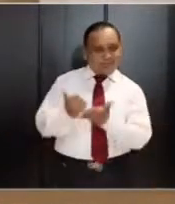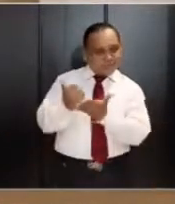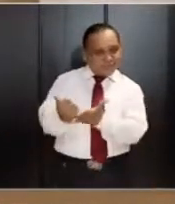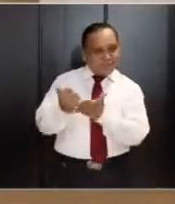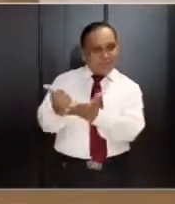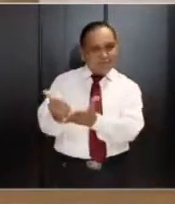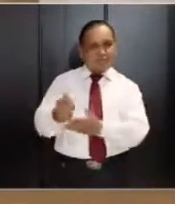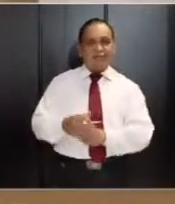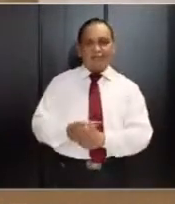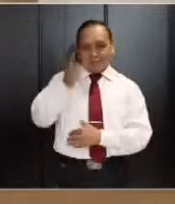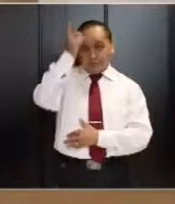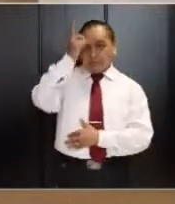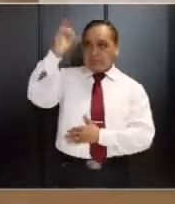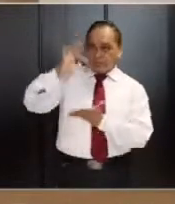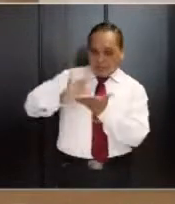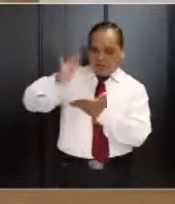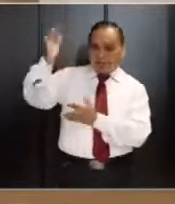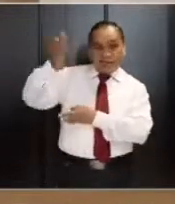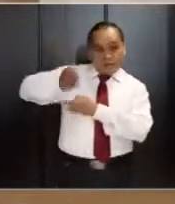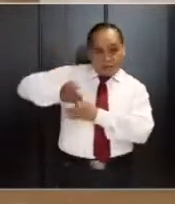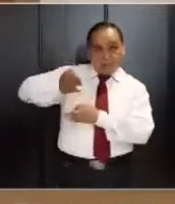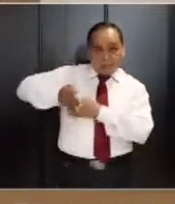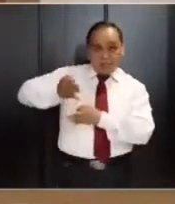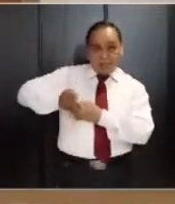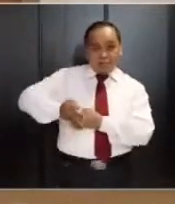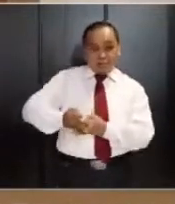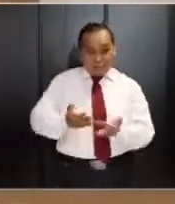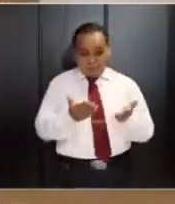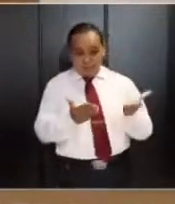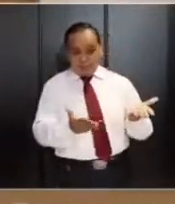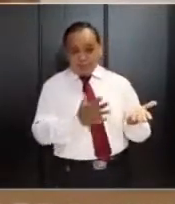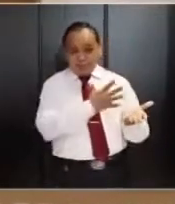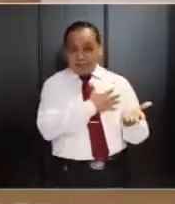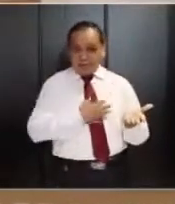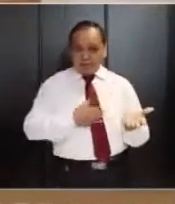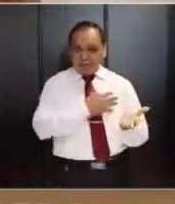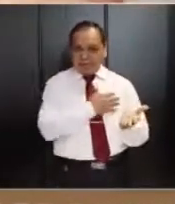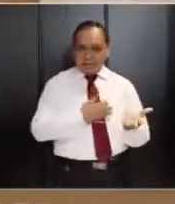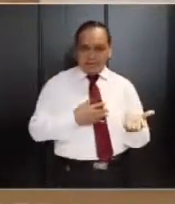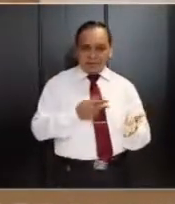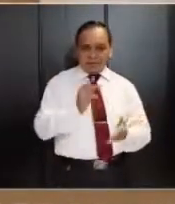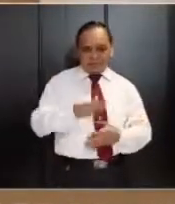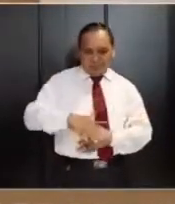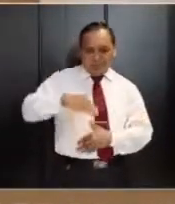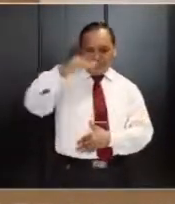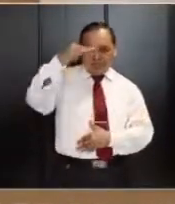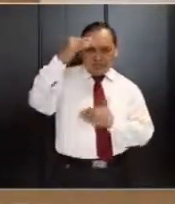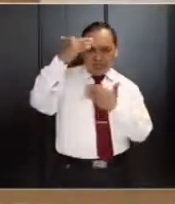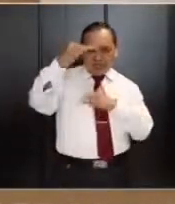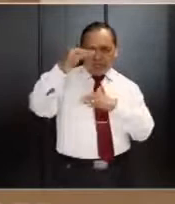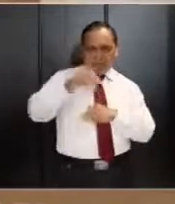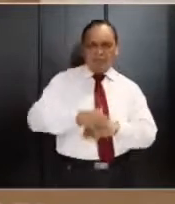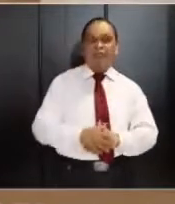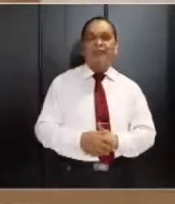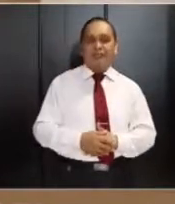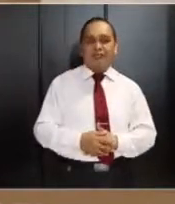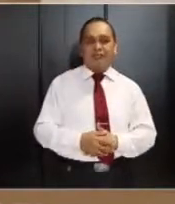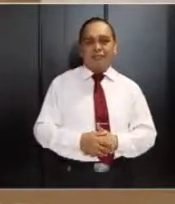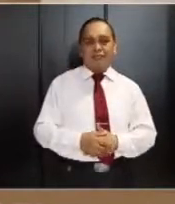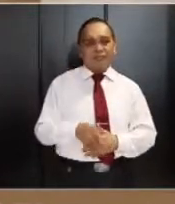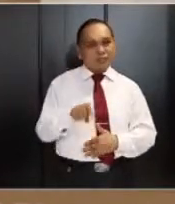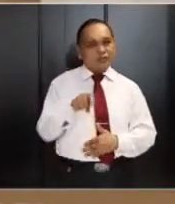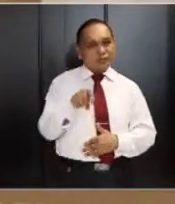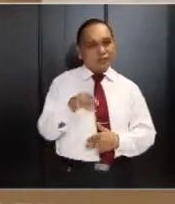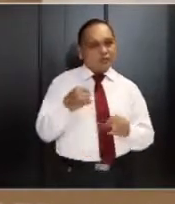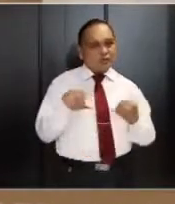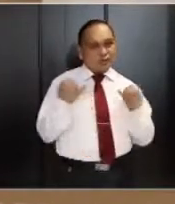Y ahorita, gracias a Dios, pues mis hijos ya, sí, ya son algo en la vida. No, me queda uno. Ajá.